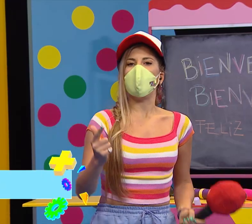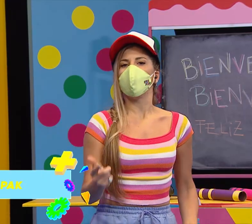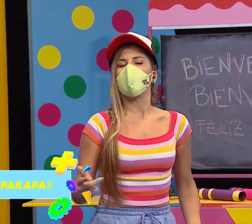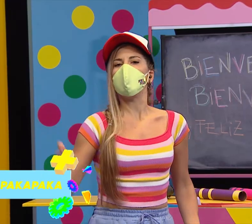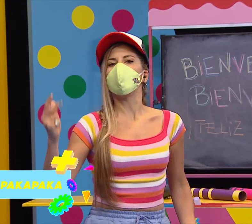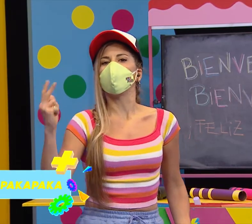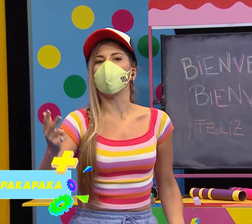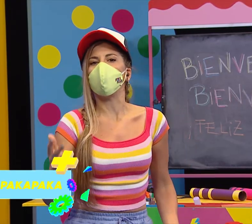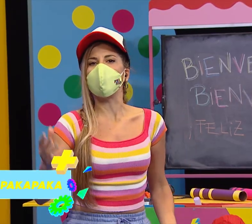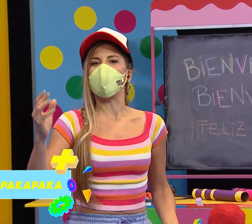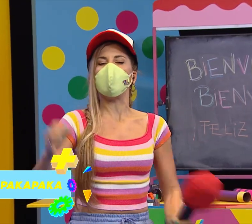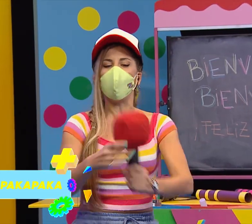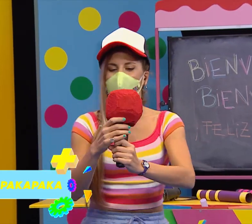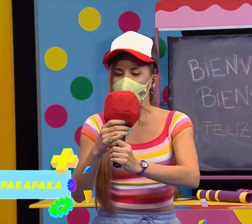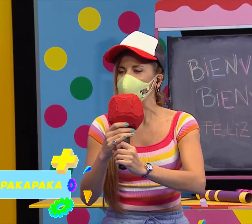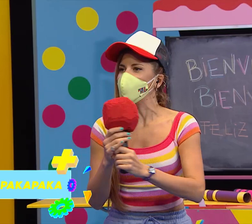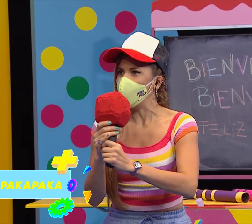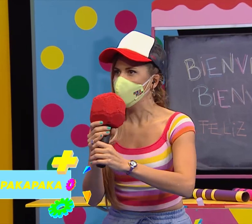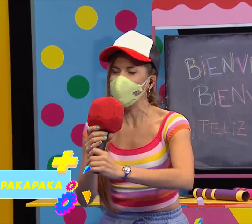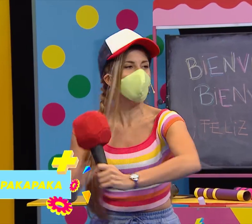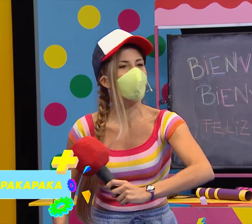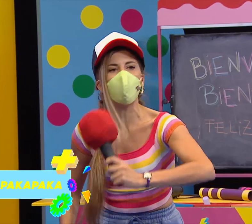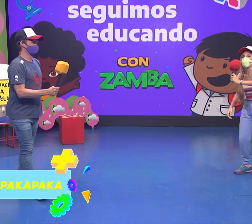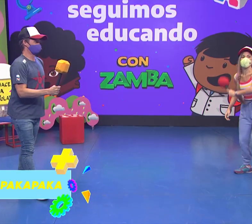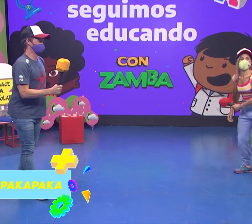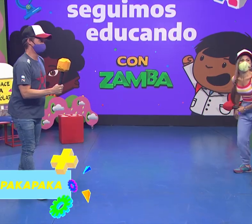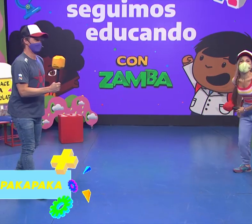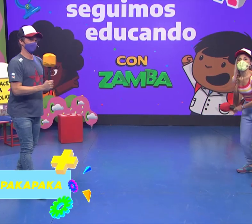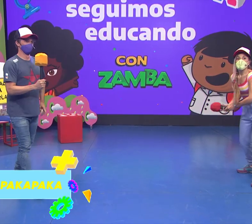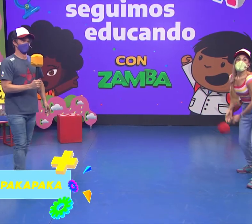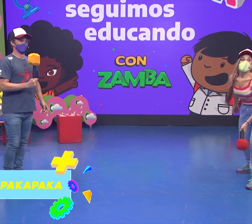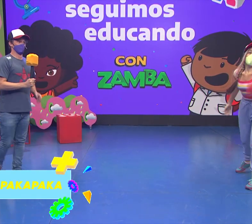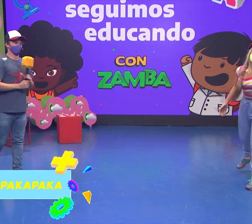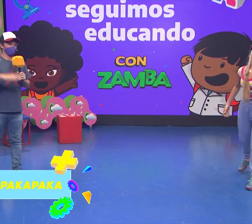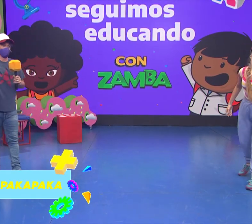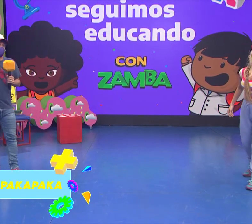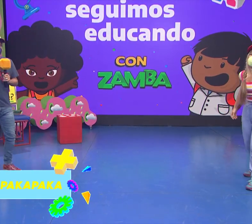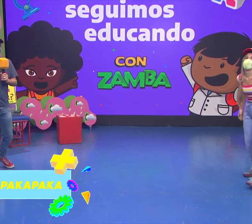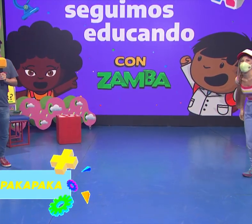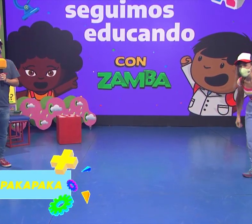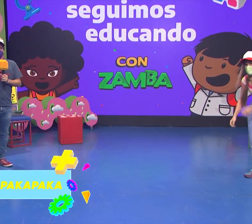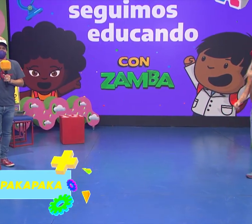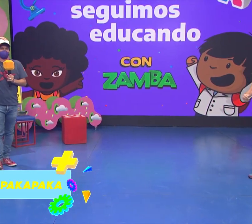en Facebook, en YouTube. Acuérdense que los... Este micrófono, ¿no? Mira lo que hago con el micrófono.